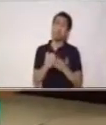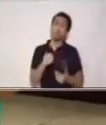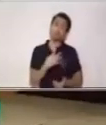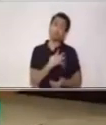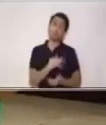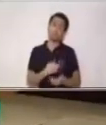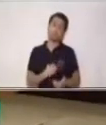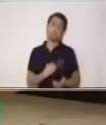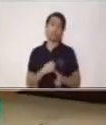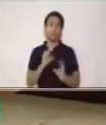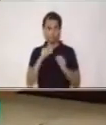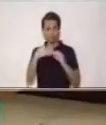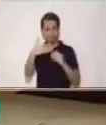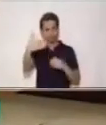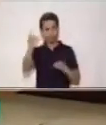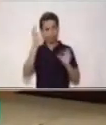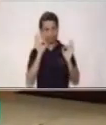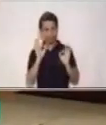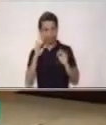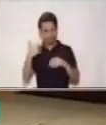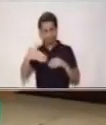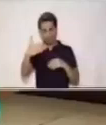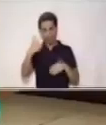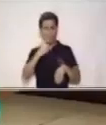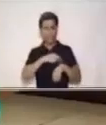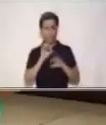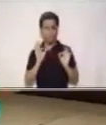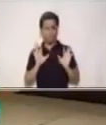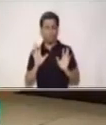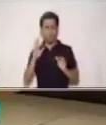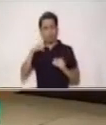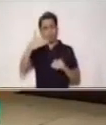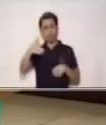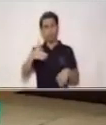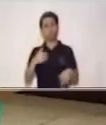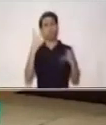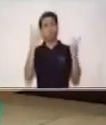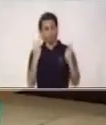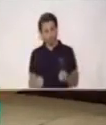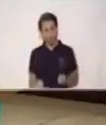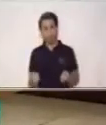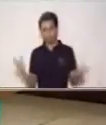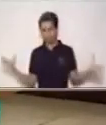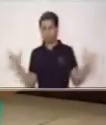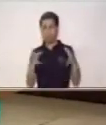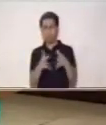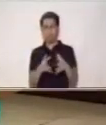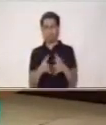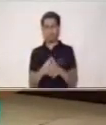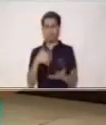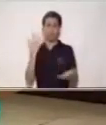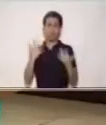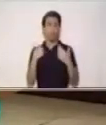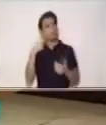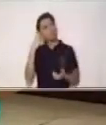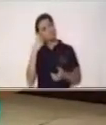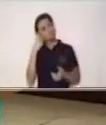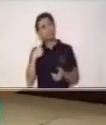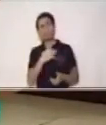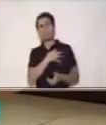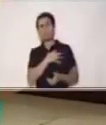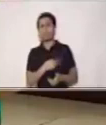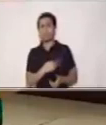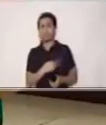Pero todo va a pasar, todo es temporal y pronto estaremos juntos de nuevo. Entonces hay situaciones que tal vez nos hacen sentir tristes